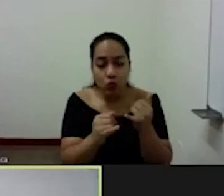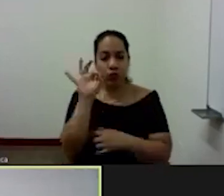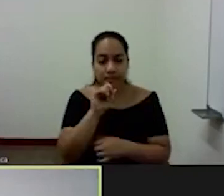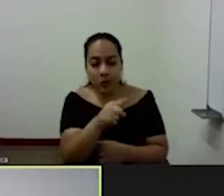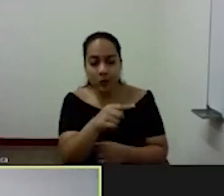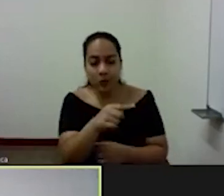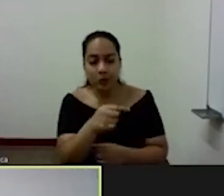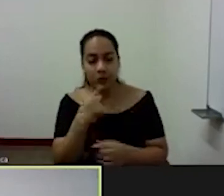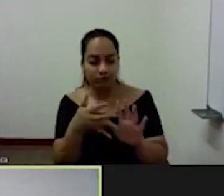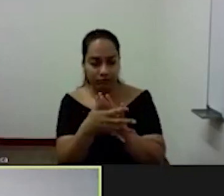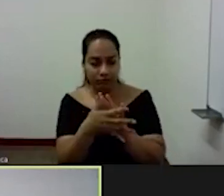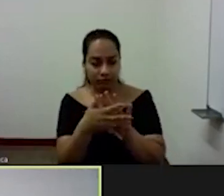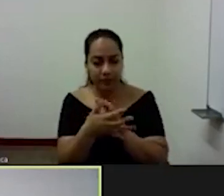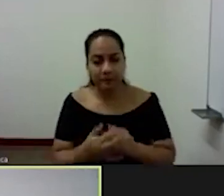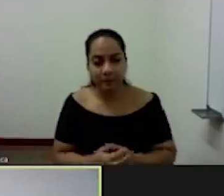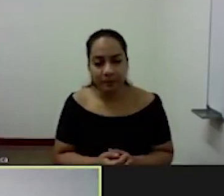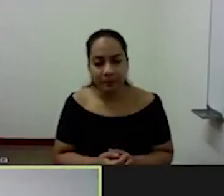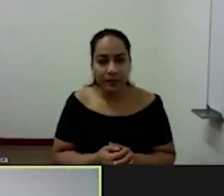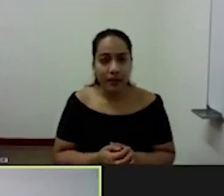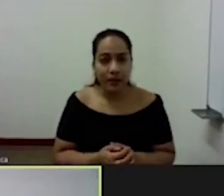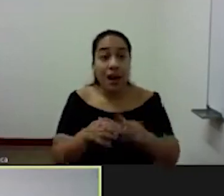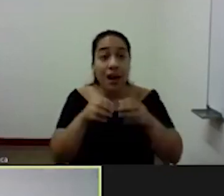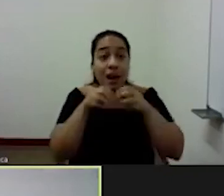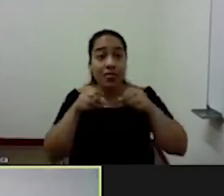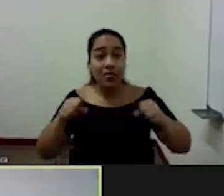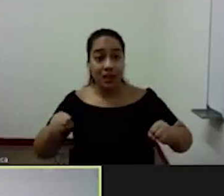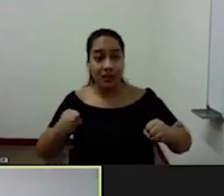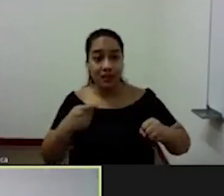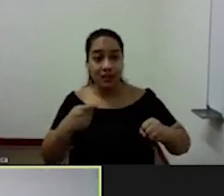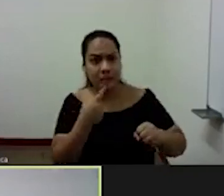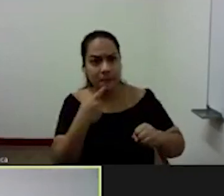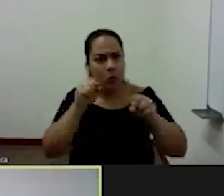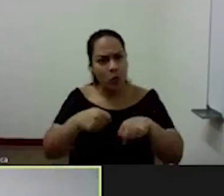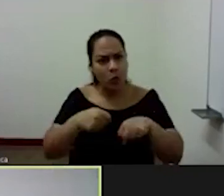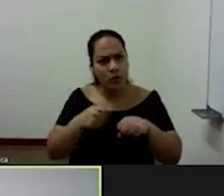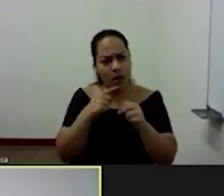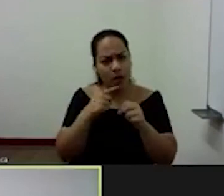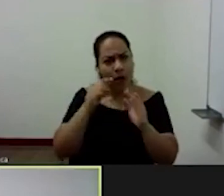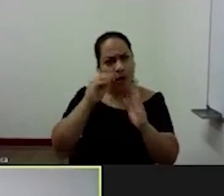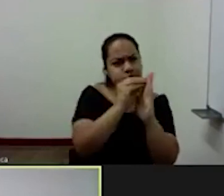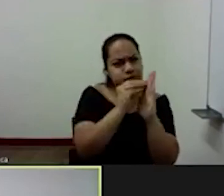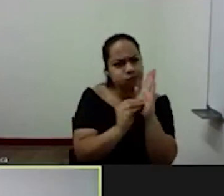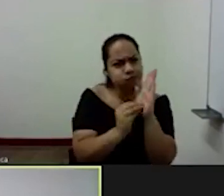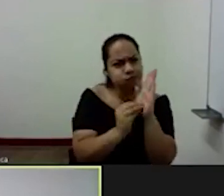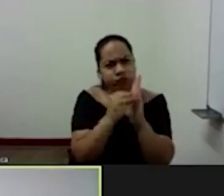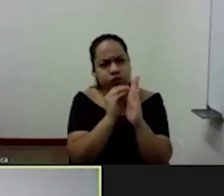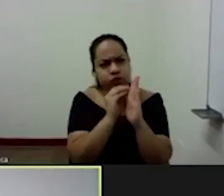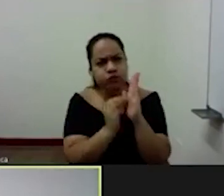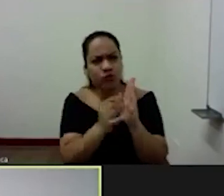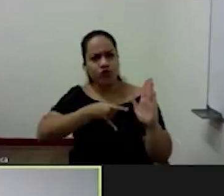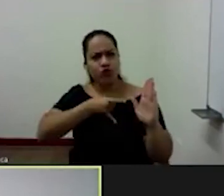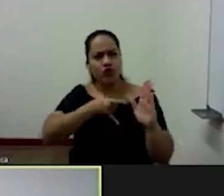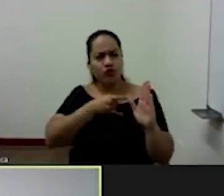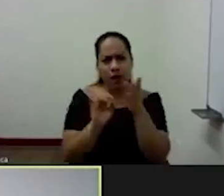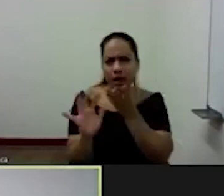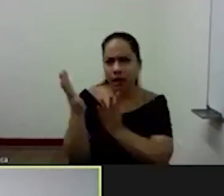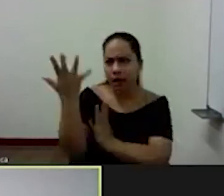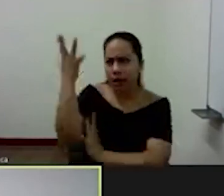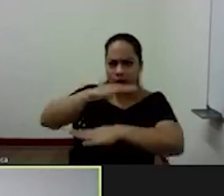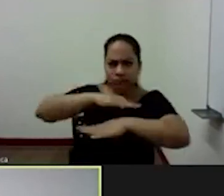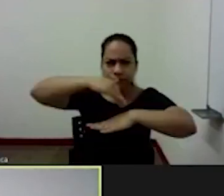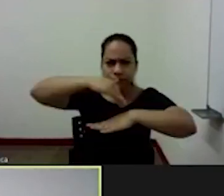así. Da Vinci decía que podemos ver en una mancha de la pared una sensación de paisaje.